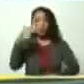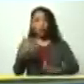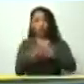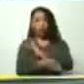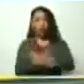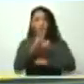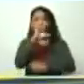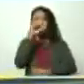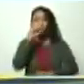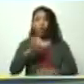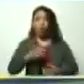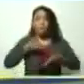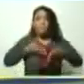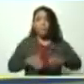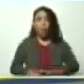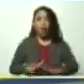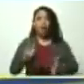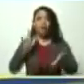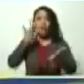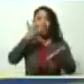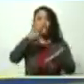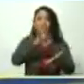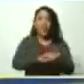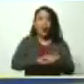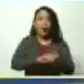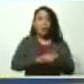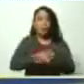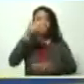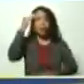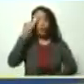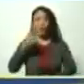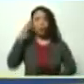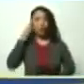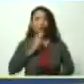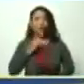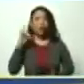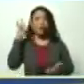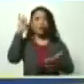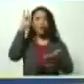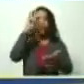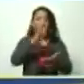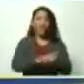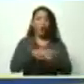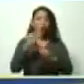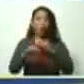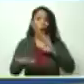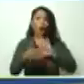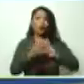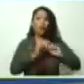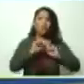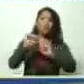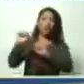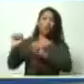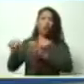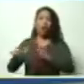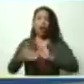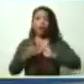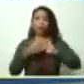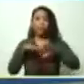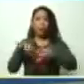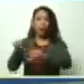del nacimiento de la aviación militar bolivariana como aviación antioligárquica y antiimperialista